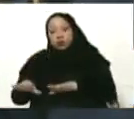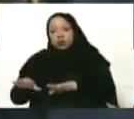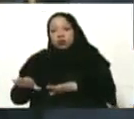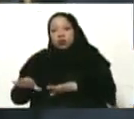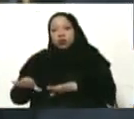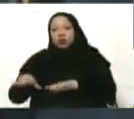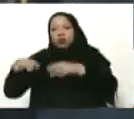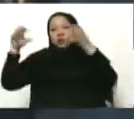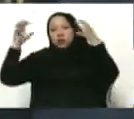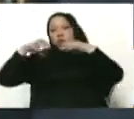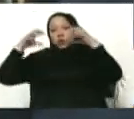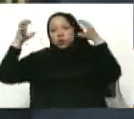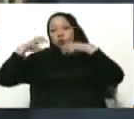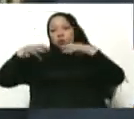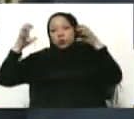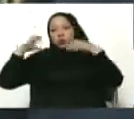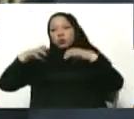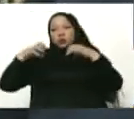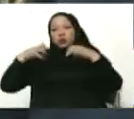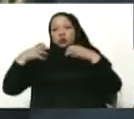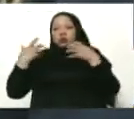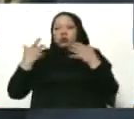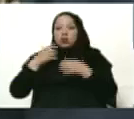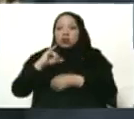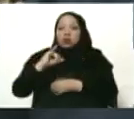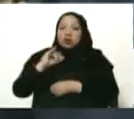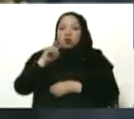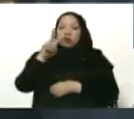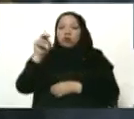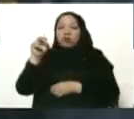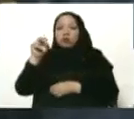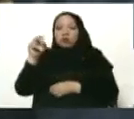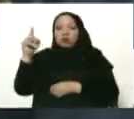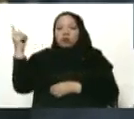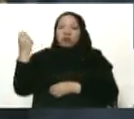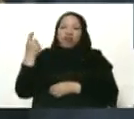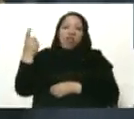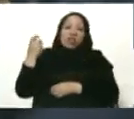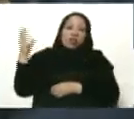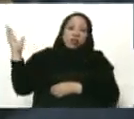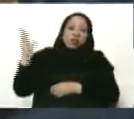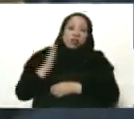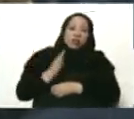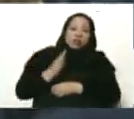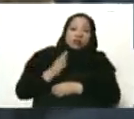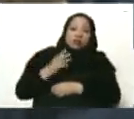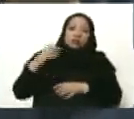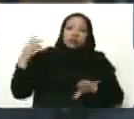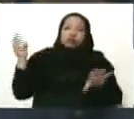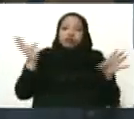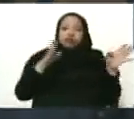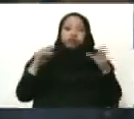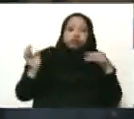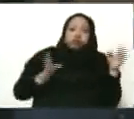lluvias continúan y se dice que vienen ya 20 ondas tropicales más hacia nuestro país. Sí, no,